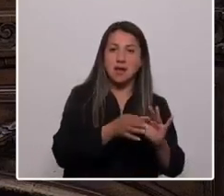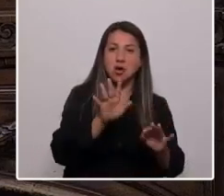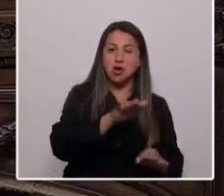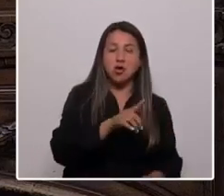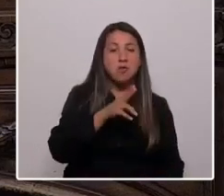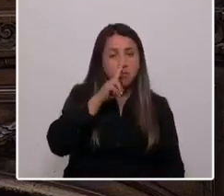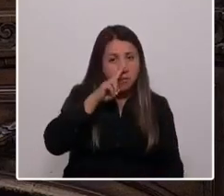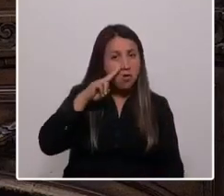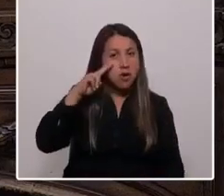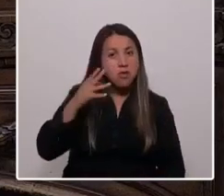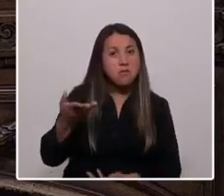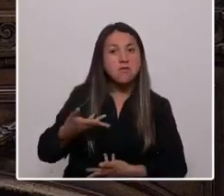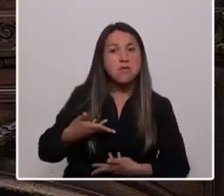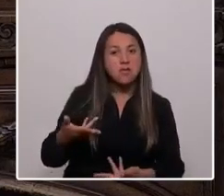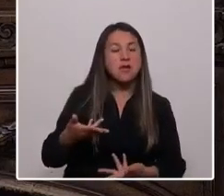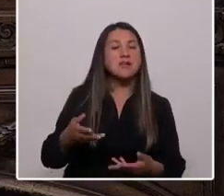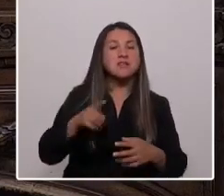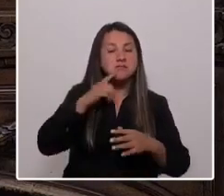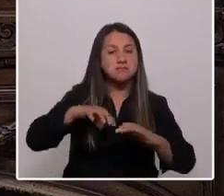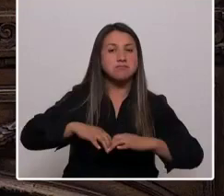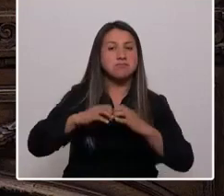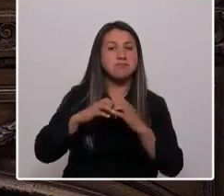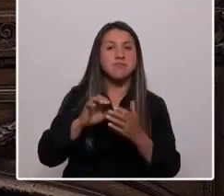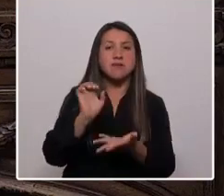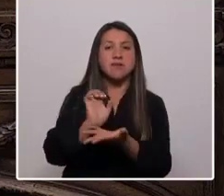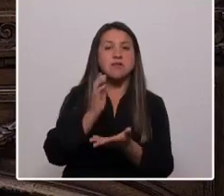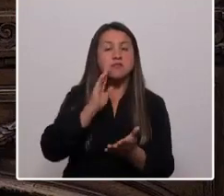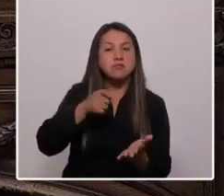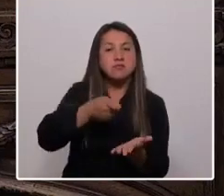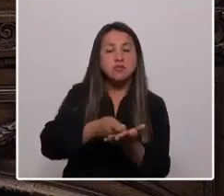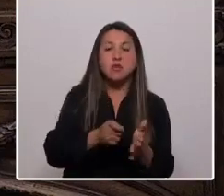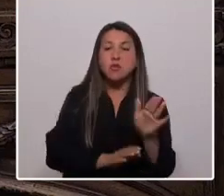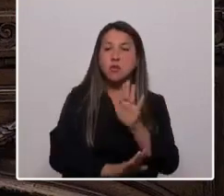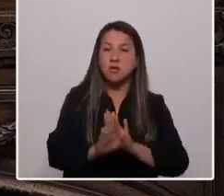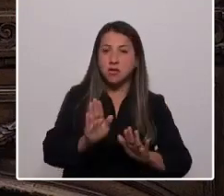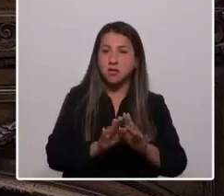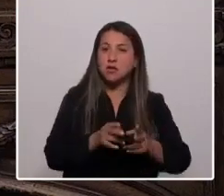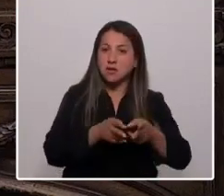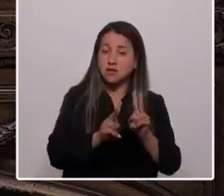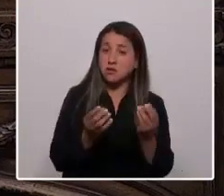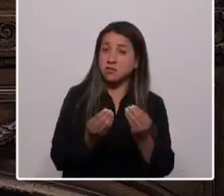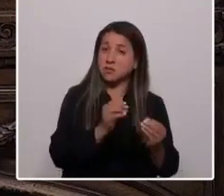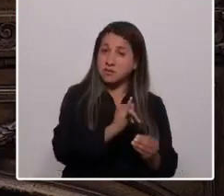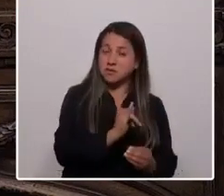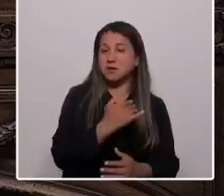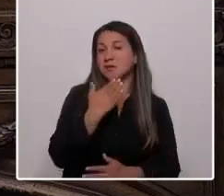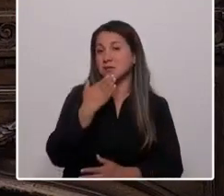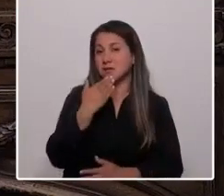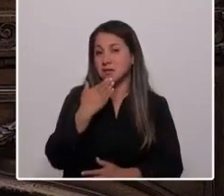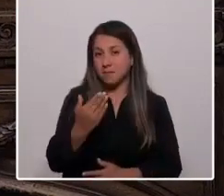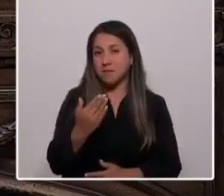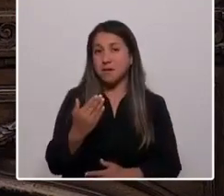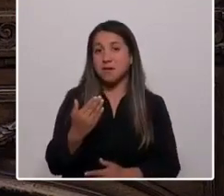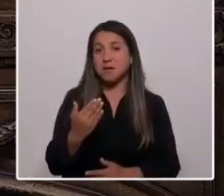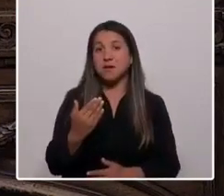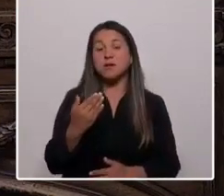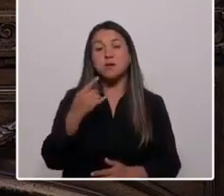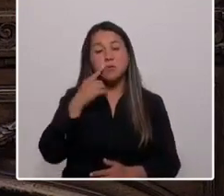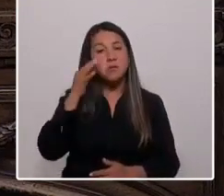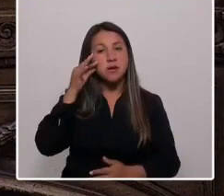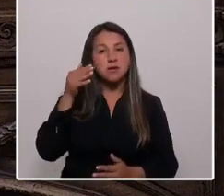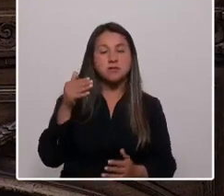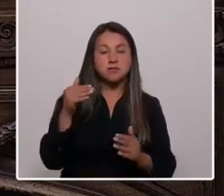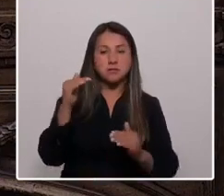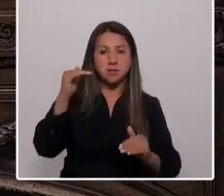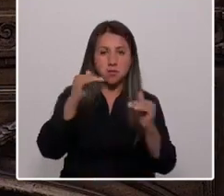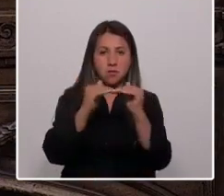deber de consagrar un estado social cuidador y de derecho por supuesto que sí pero también uno paritario es uno que nos exige